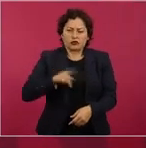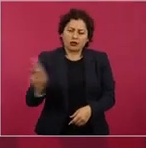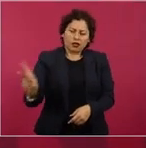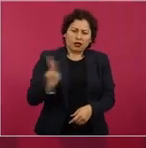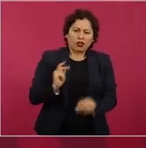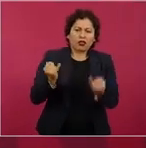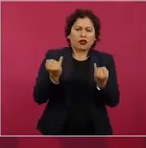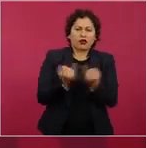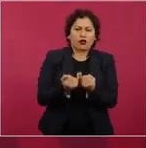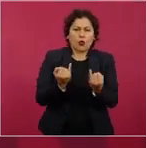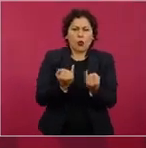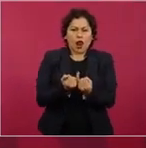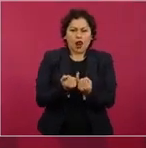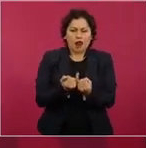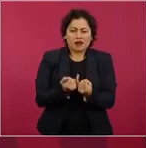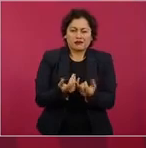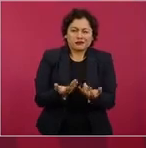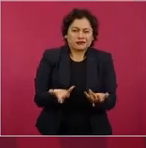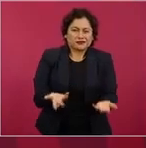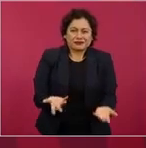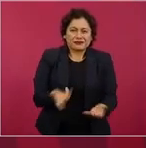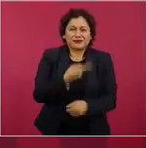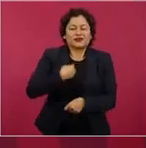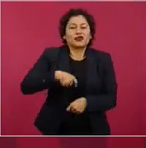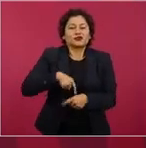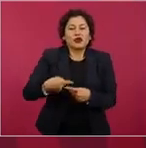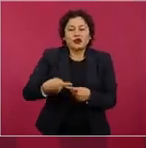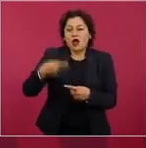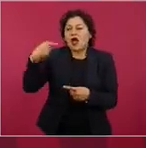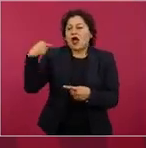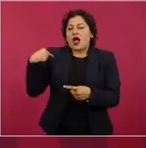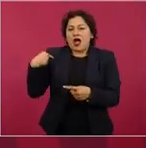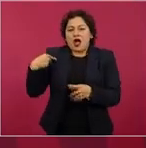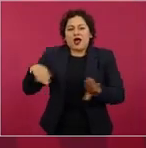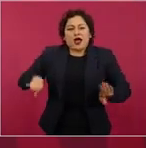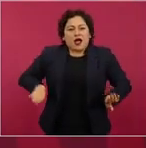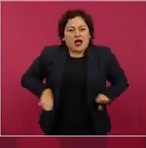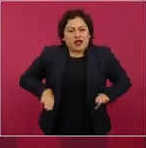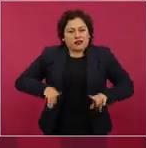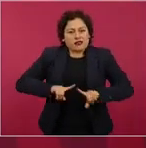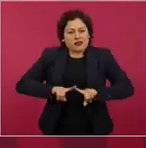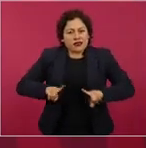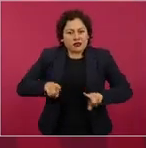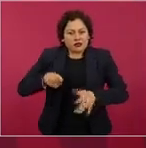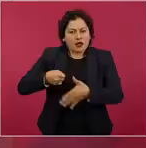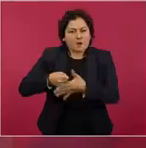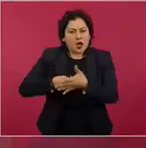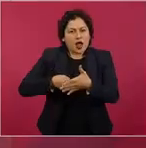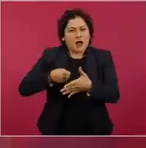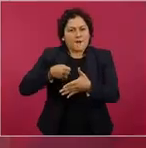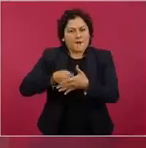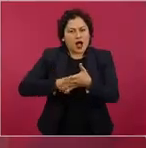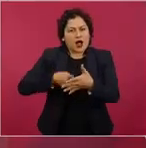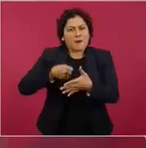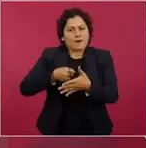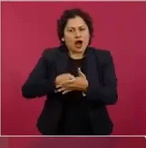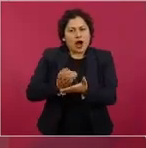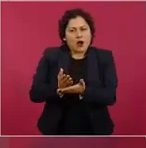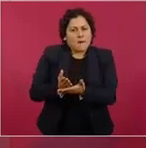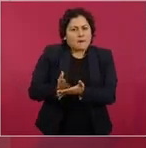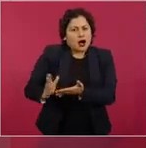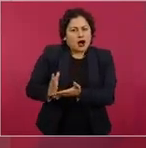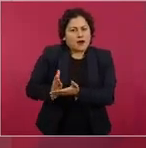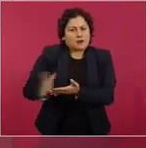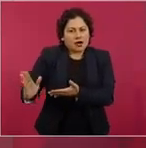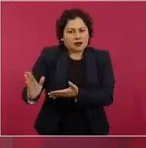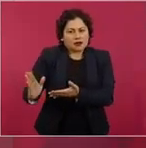Estaríamos traicionándonos a nosotros mismos y traicionando al pueblo. Eso nunca lo vamos a